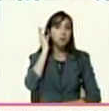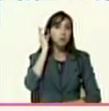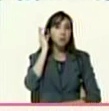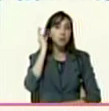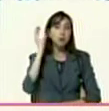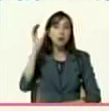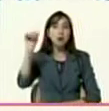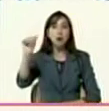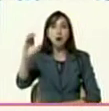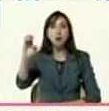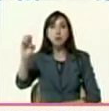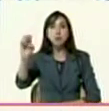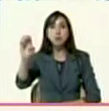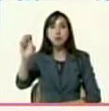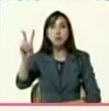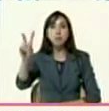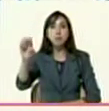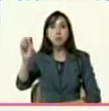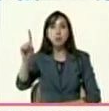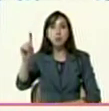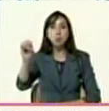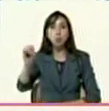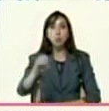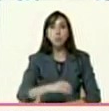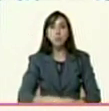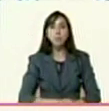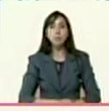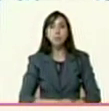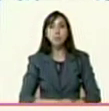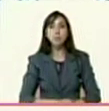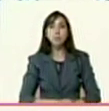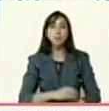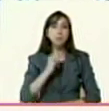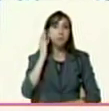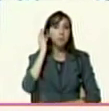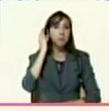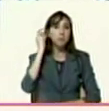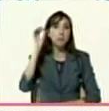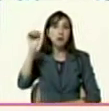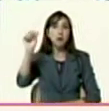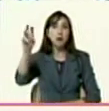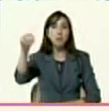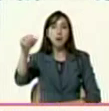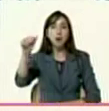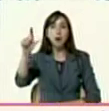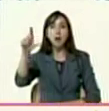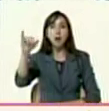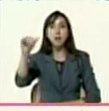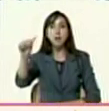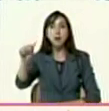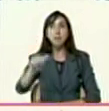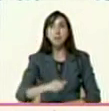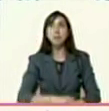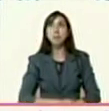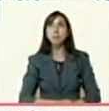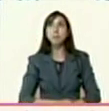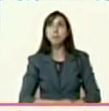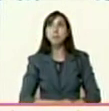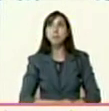Acevedo, Mireya Ripanti de Amaya y Semi Raya